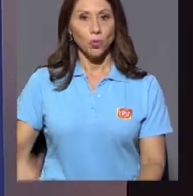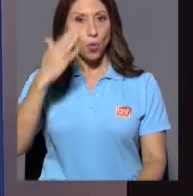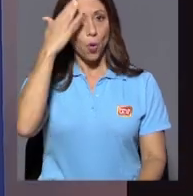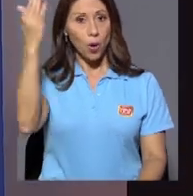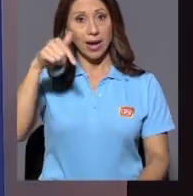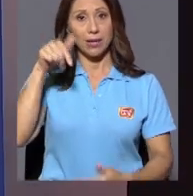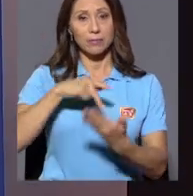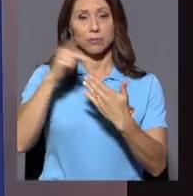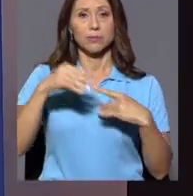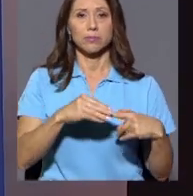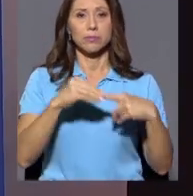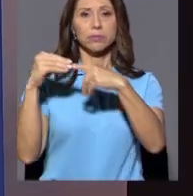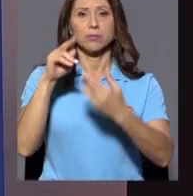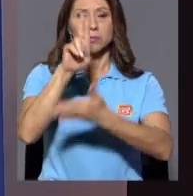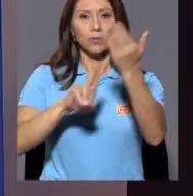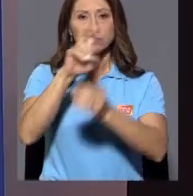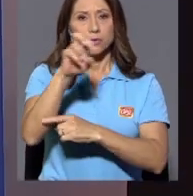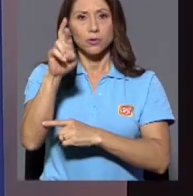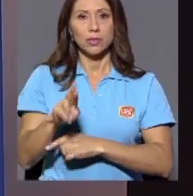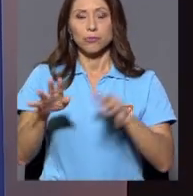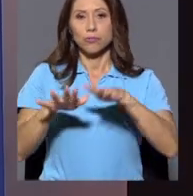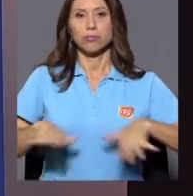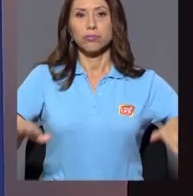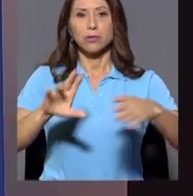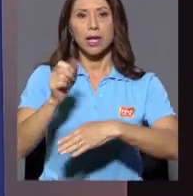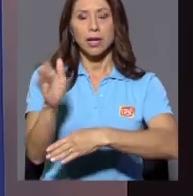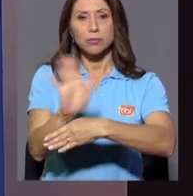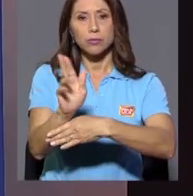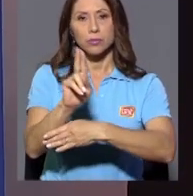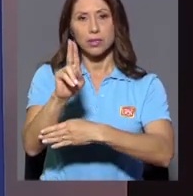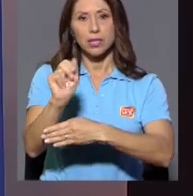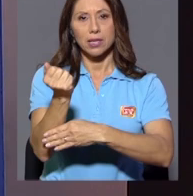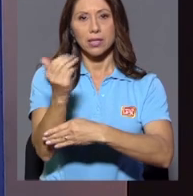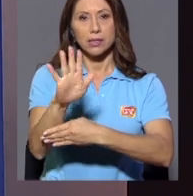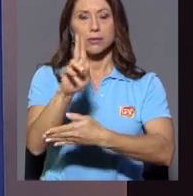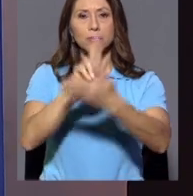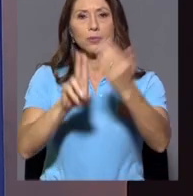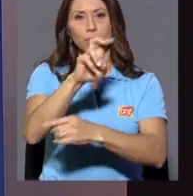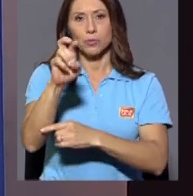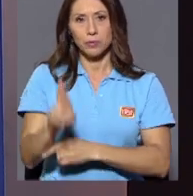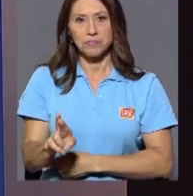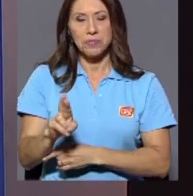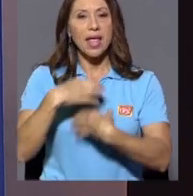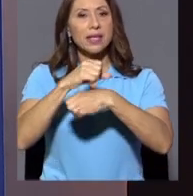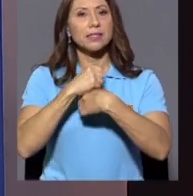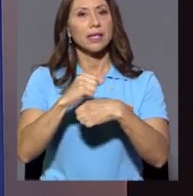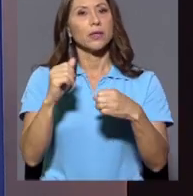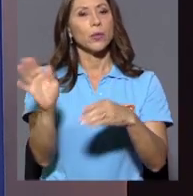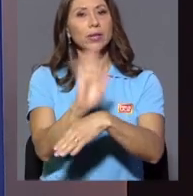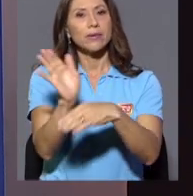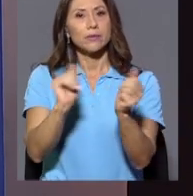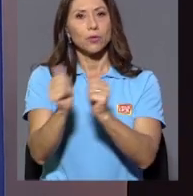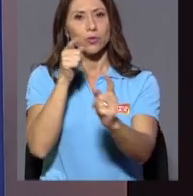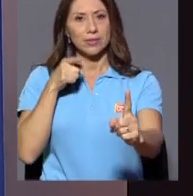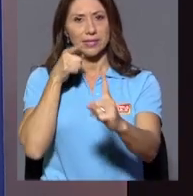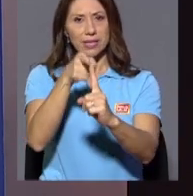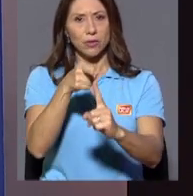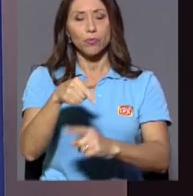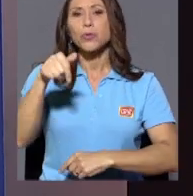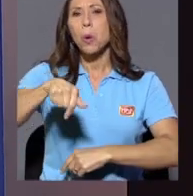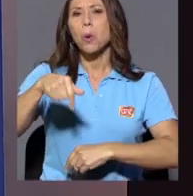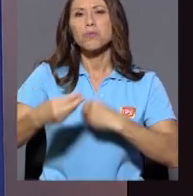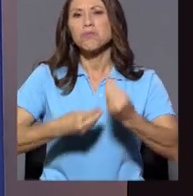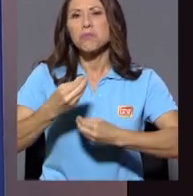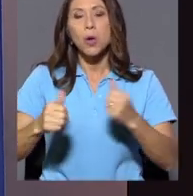hola estamos en especiales universidad de costa rica en los estudios de canal 15 universidad de costa rica haciendo televisión con